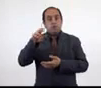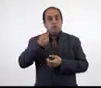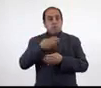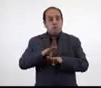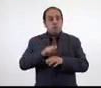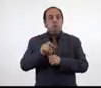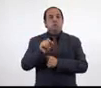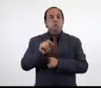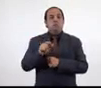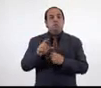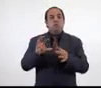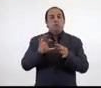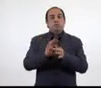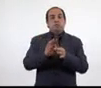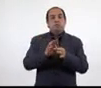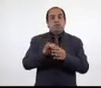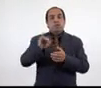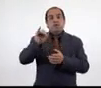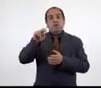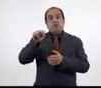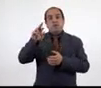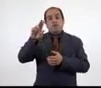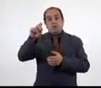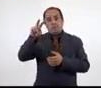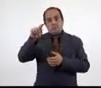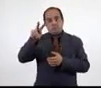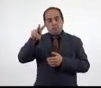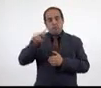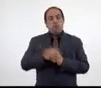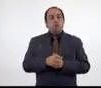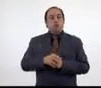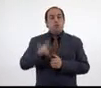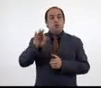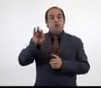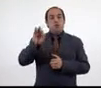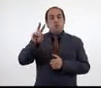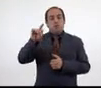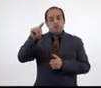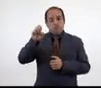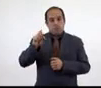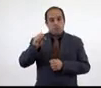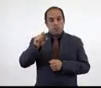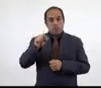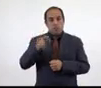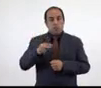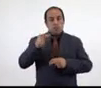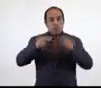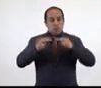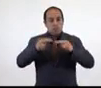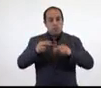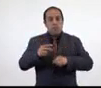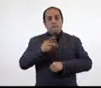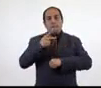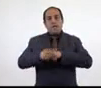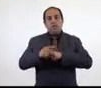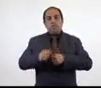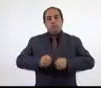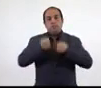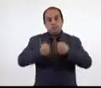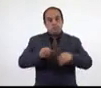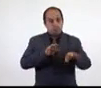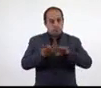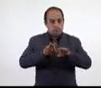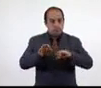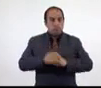Infonavit y al FOVISSSTE, la calificación del grado de riesgo, en este caso por seguro de trabajo, de